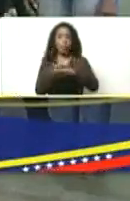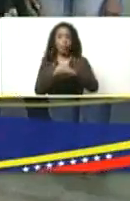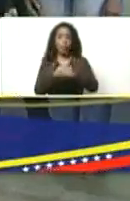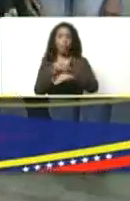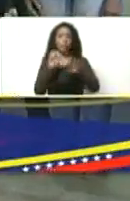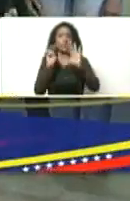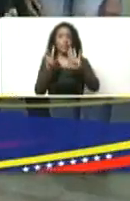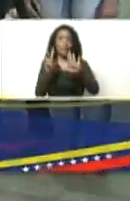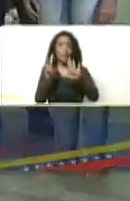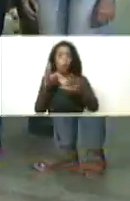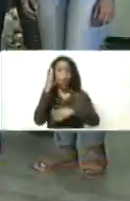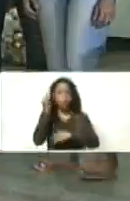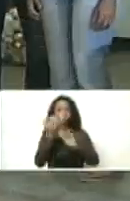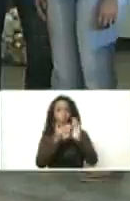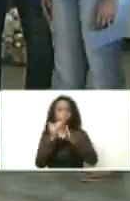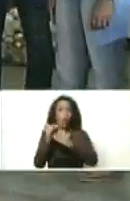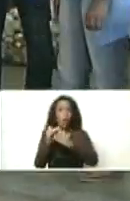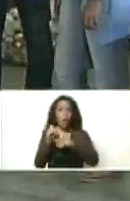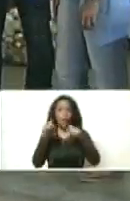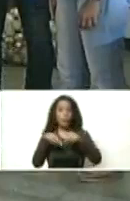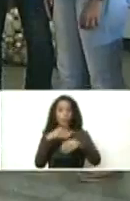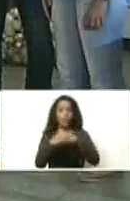10 de aquí